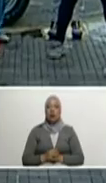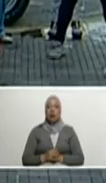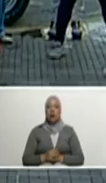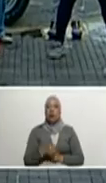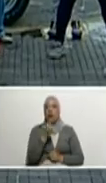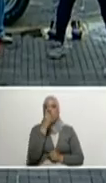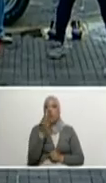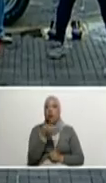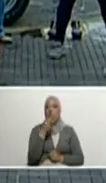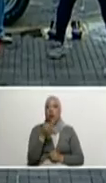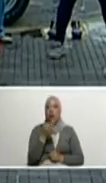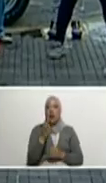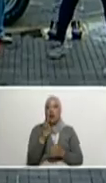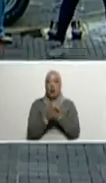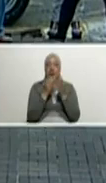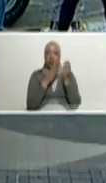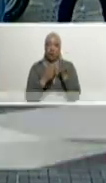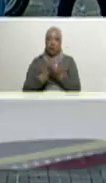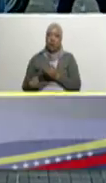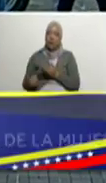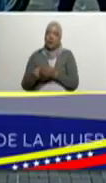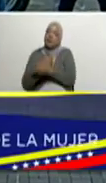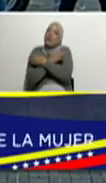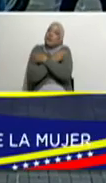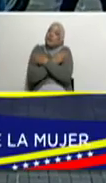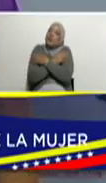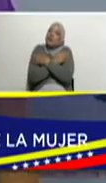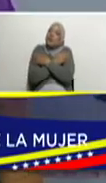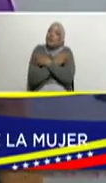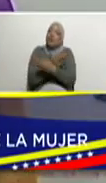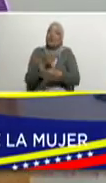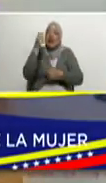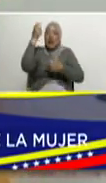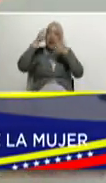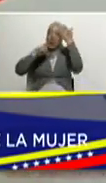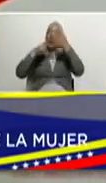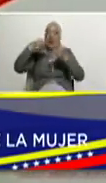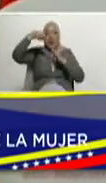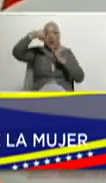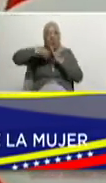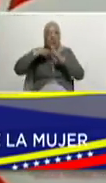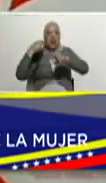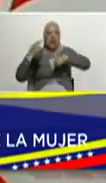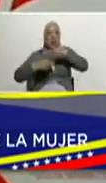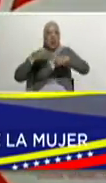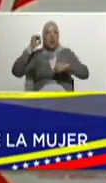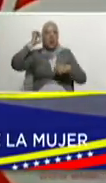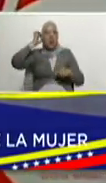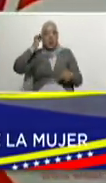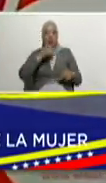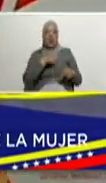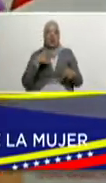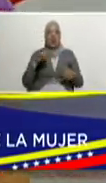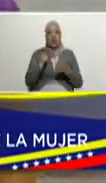Muy buenas tardes, reciba usted un caluroso saludo chavista y profundamente feminista, querido presidente. Nos encontramos